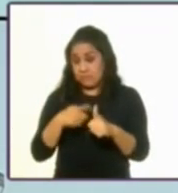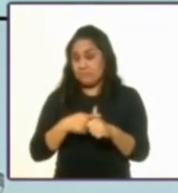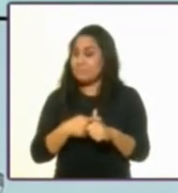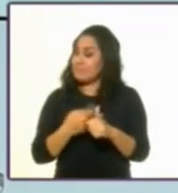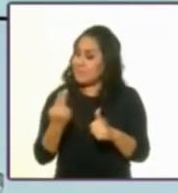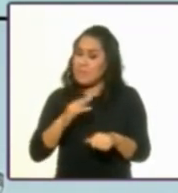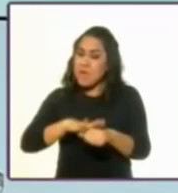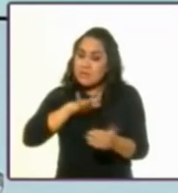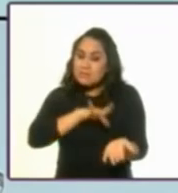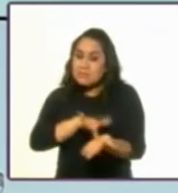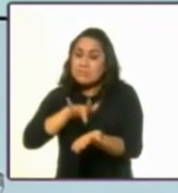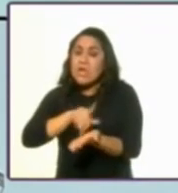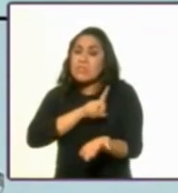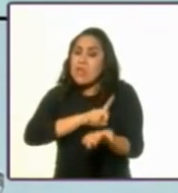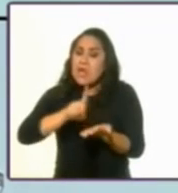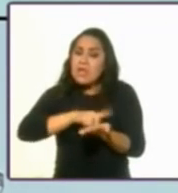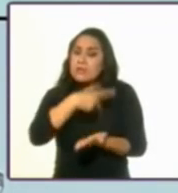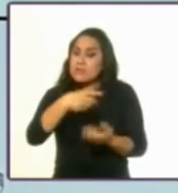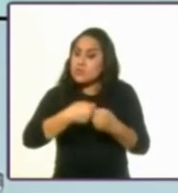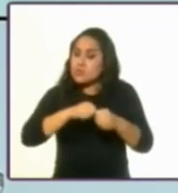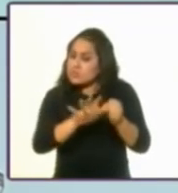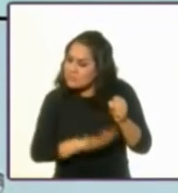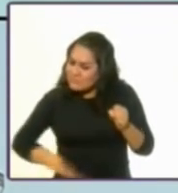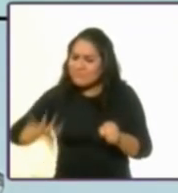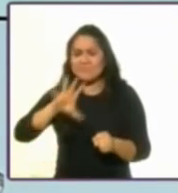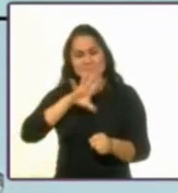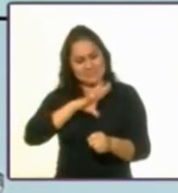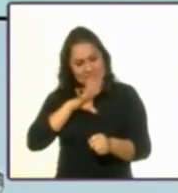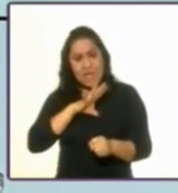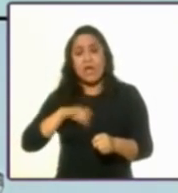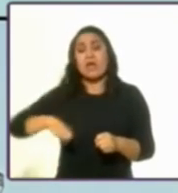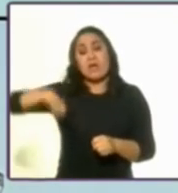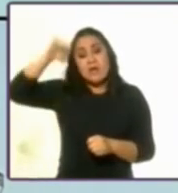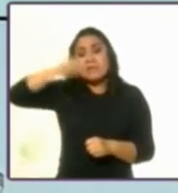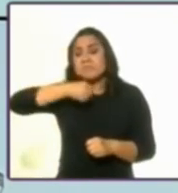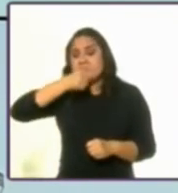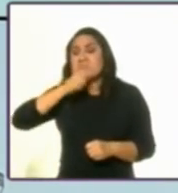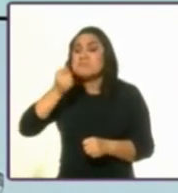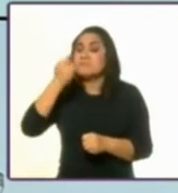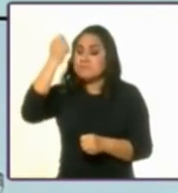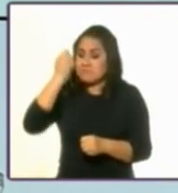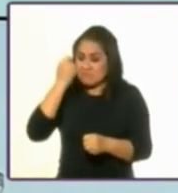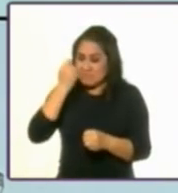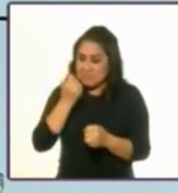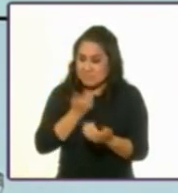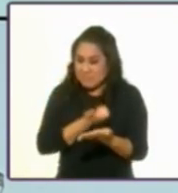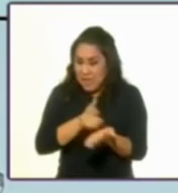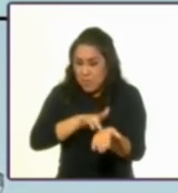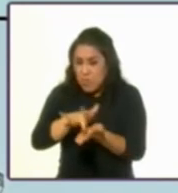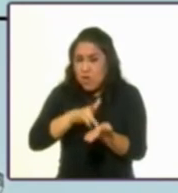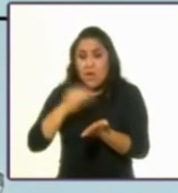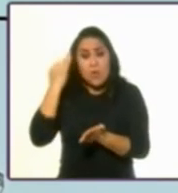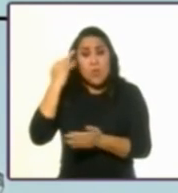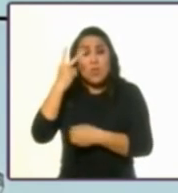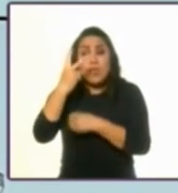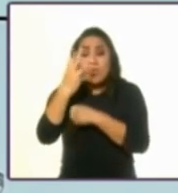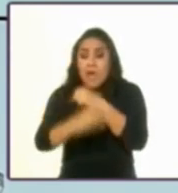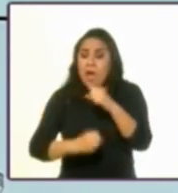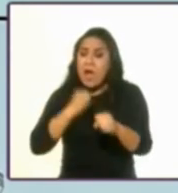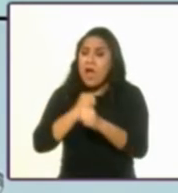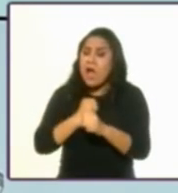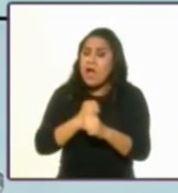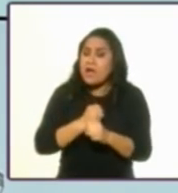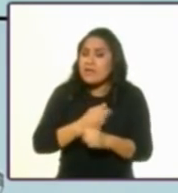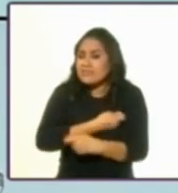los derechos sociales que ya existen a los adultos mayores su pensión alimentaria le están tardando de dos a tres años para entregarla